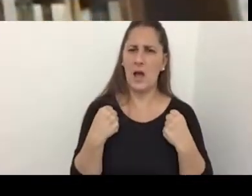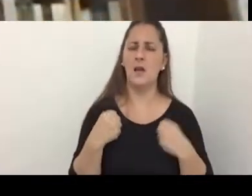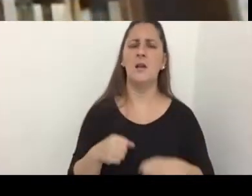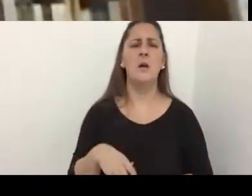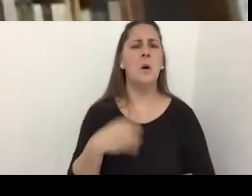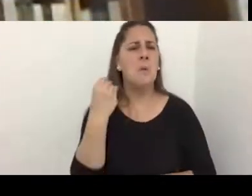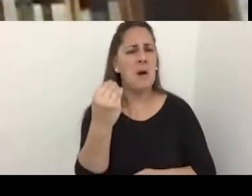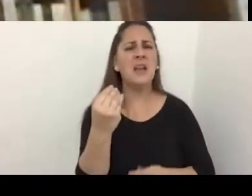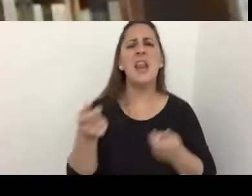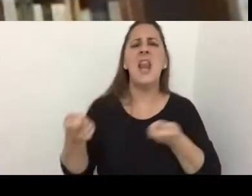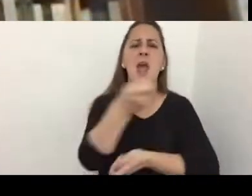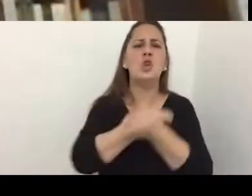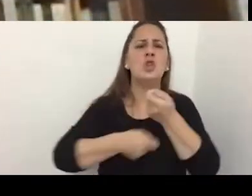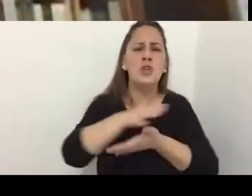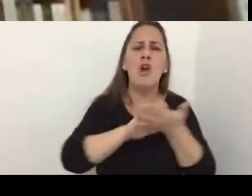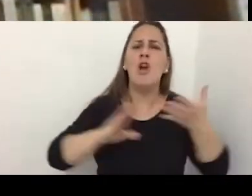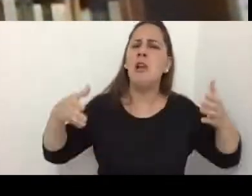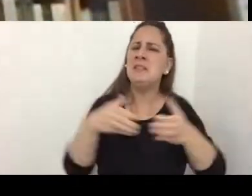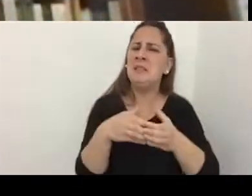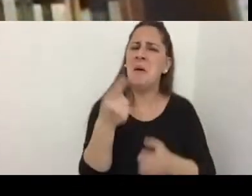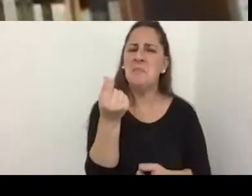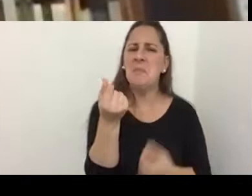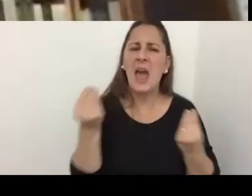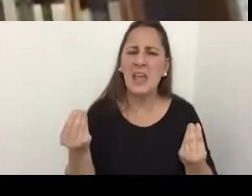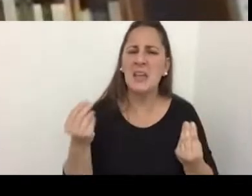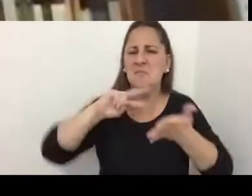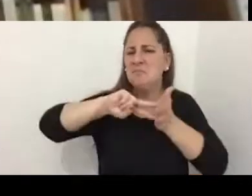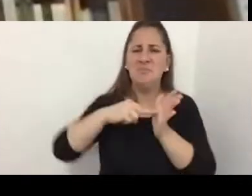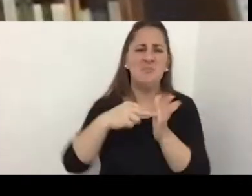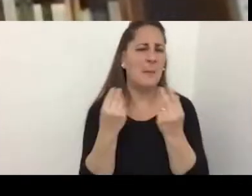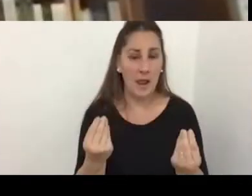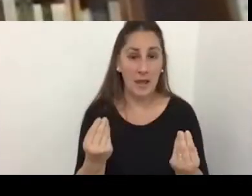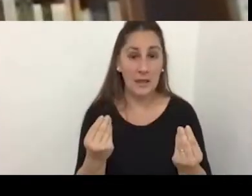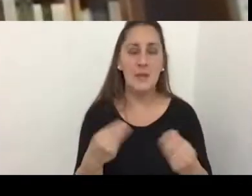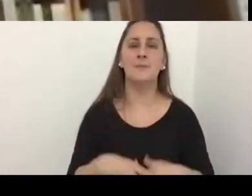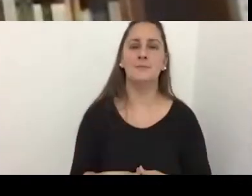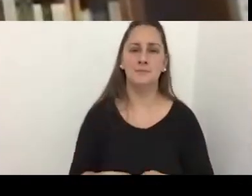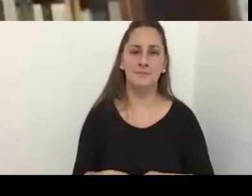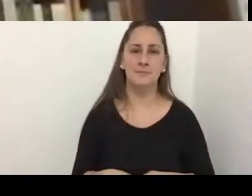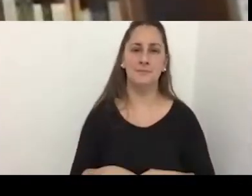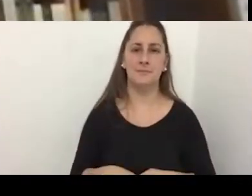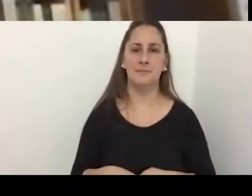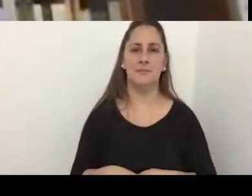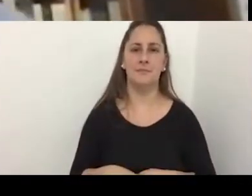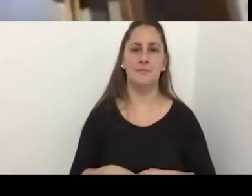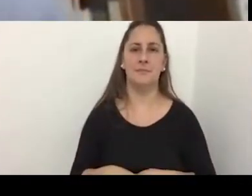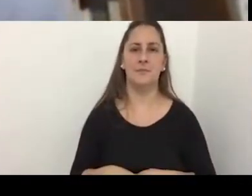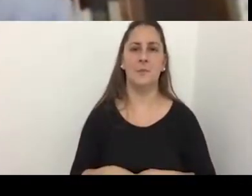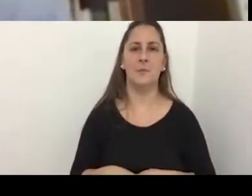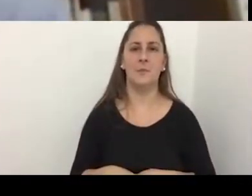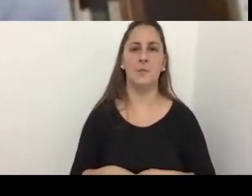la negociación colectiva, qué sentido tiene la negociación colectiva, es el efecto